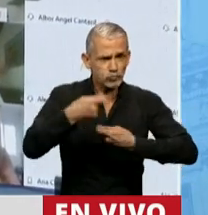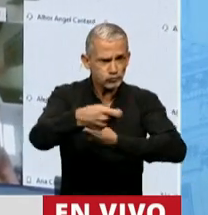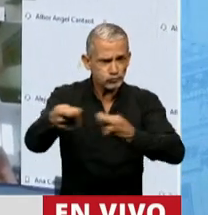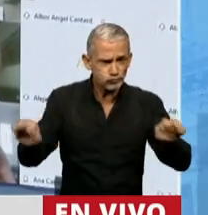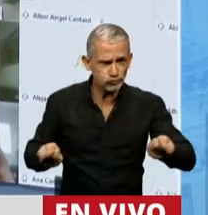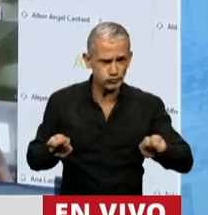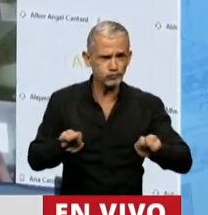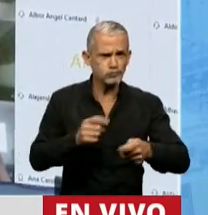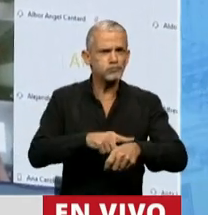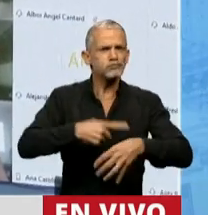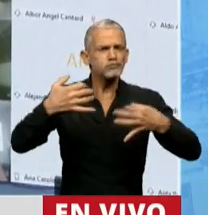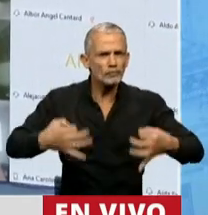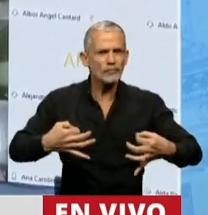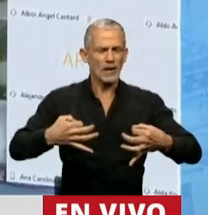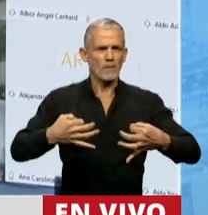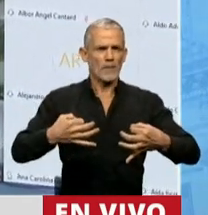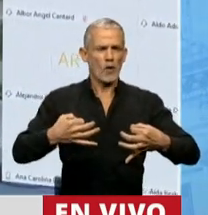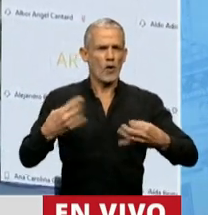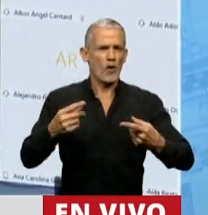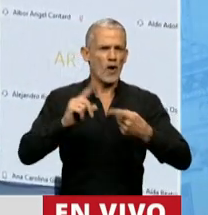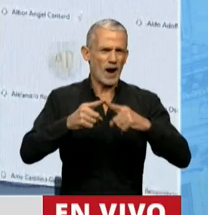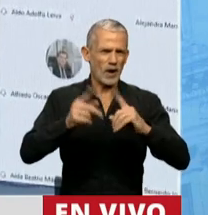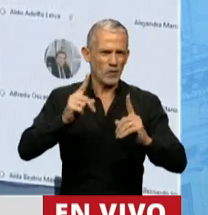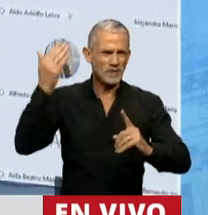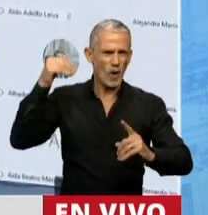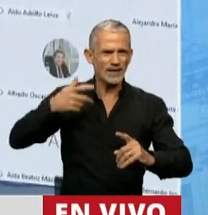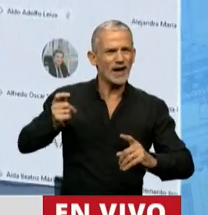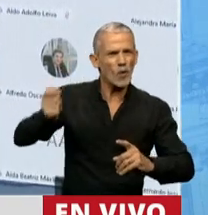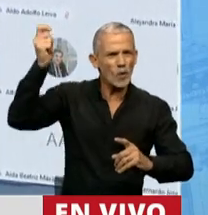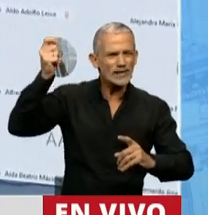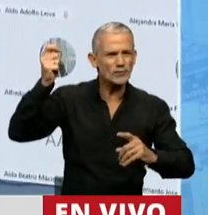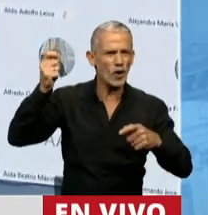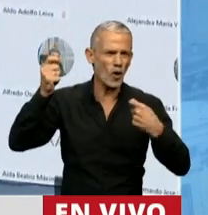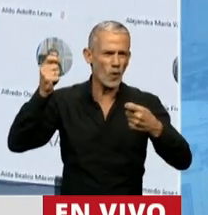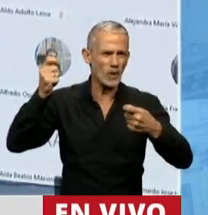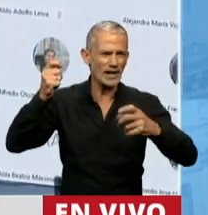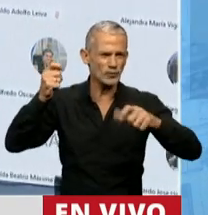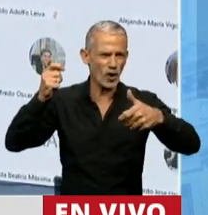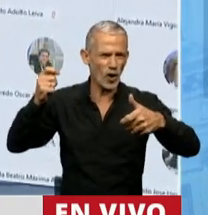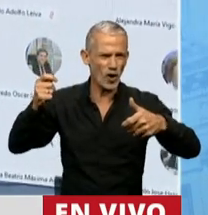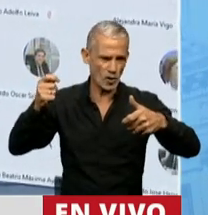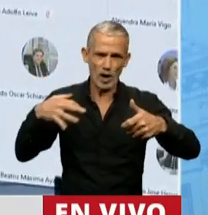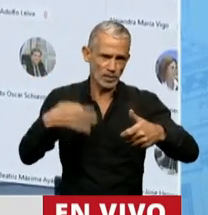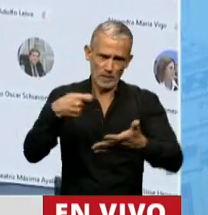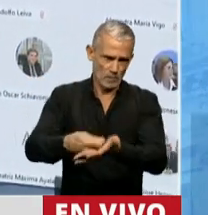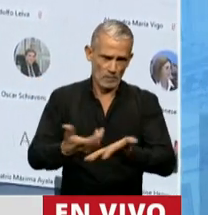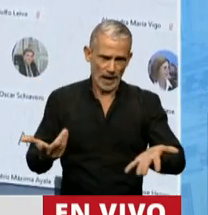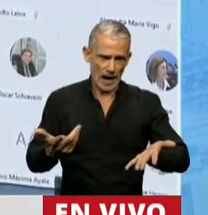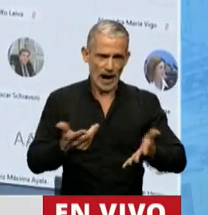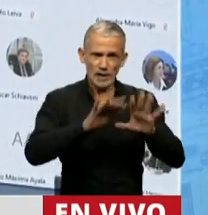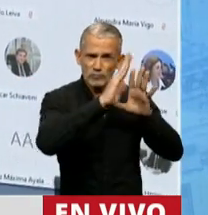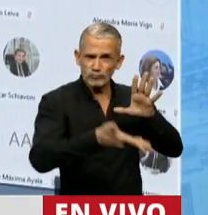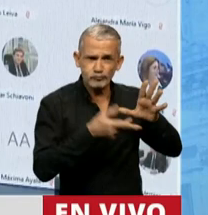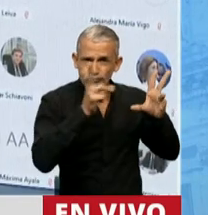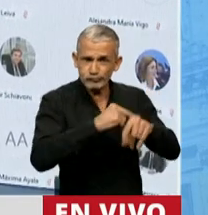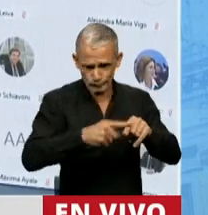se cumpla en tiempo y forma con la reparación en la medida en que se van resolviendo los